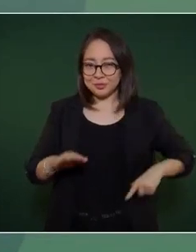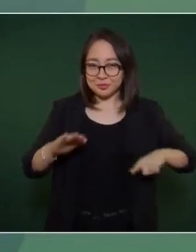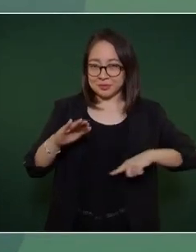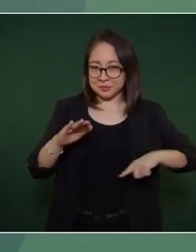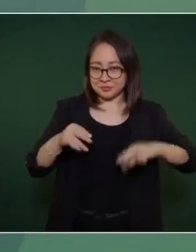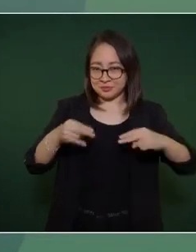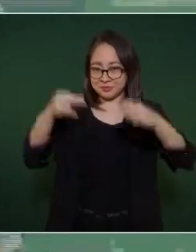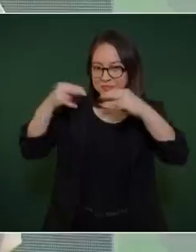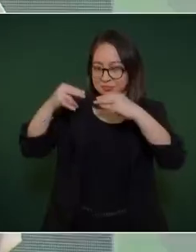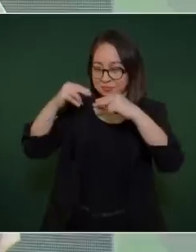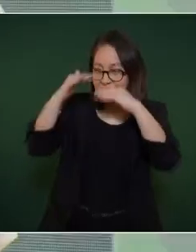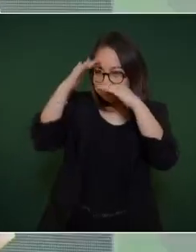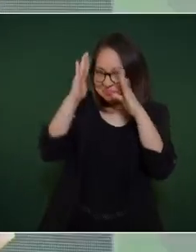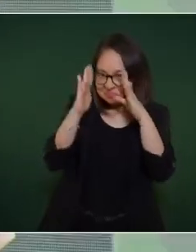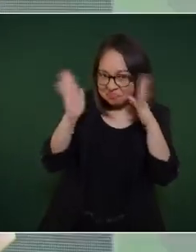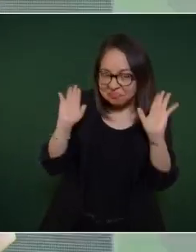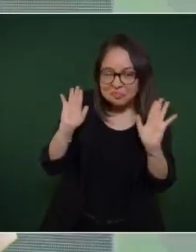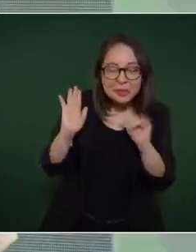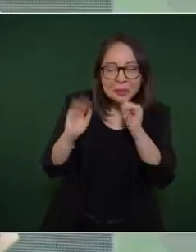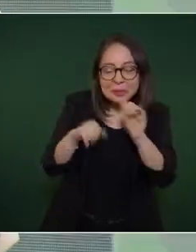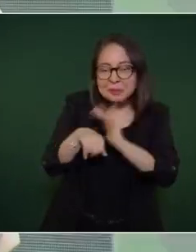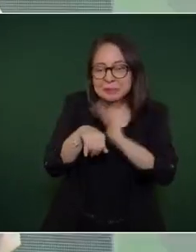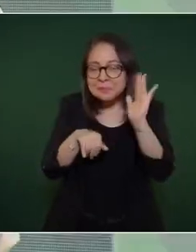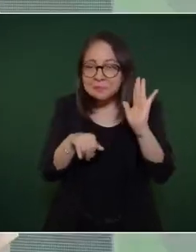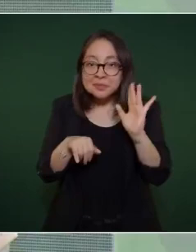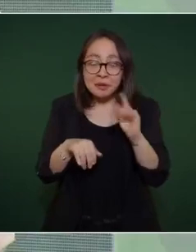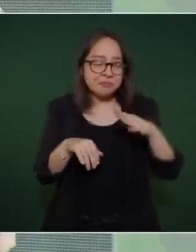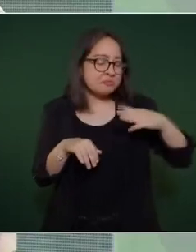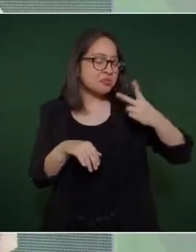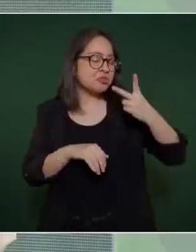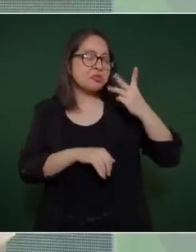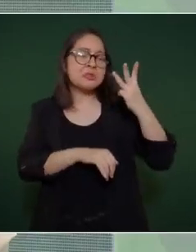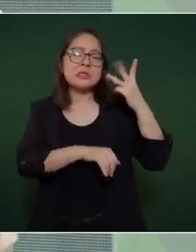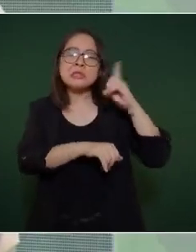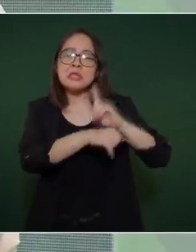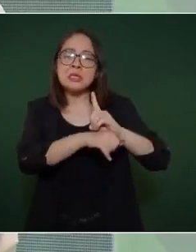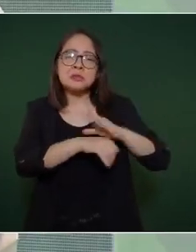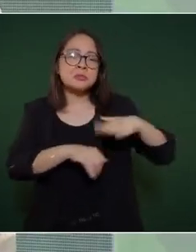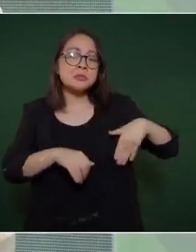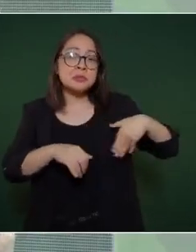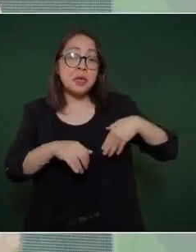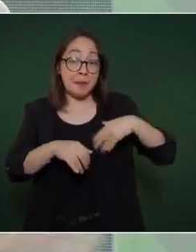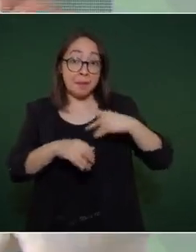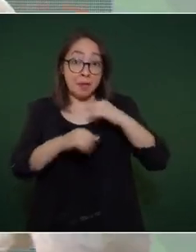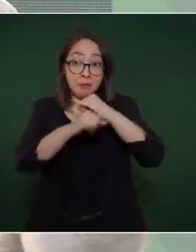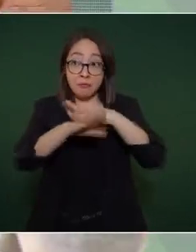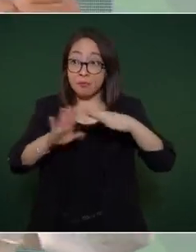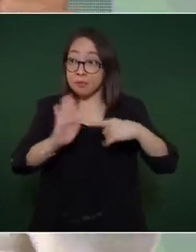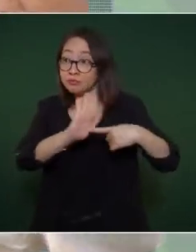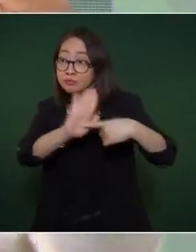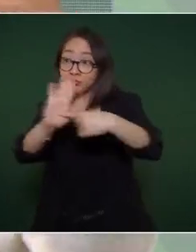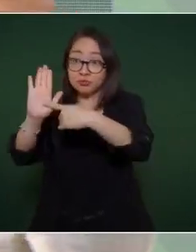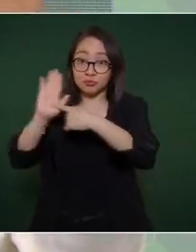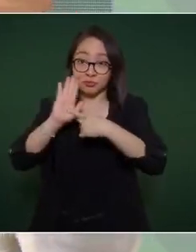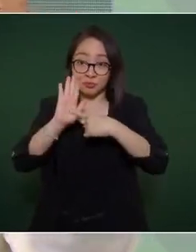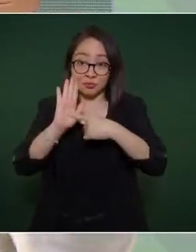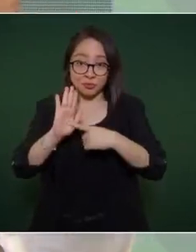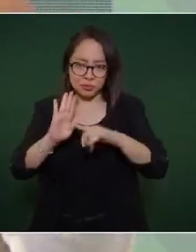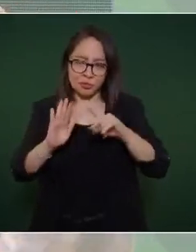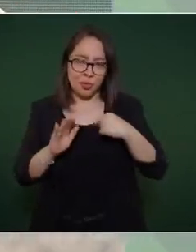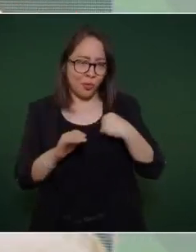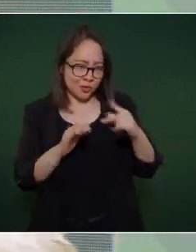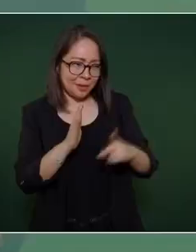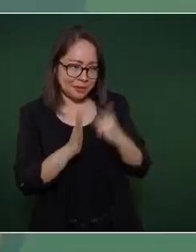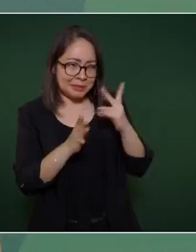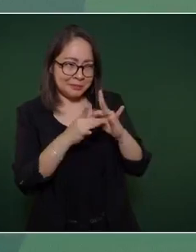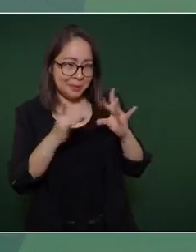hace 2 o 3 días dieron a conocer una encuesta, y lo repito porque les molesta mucho.